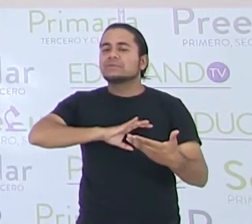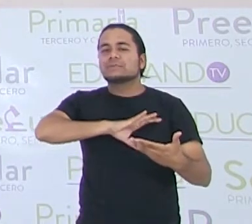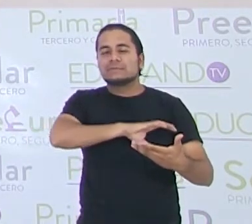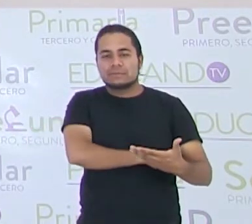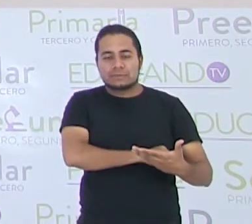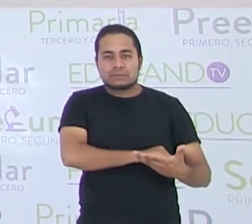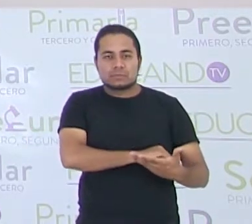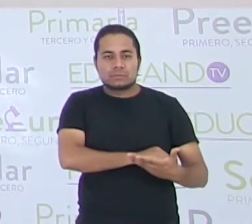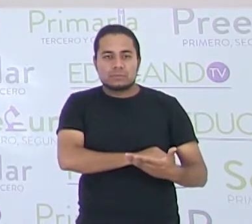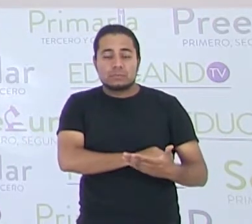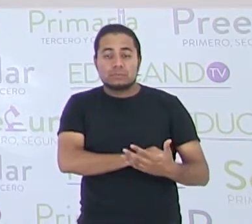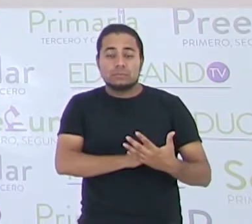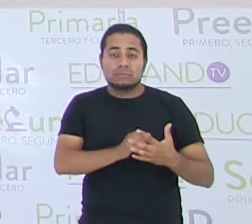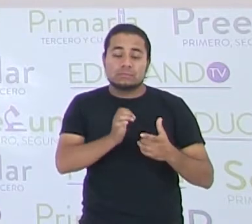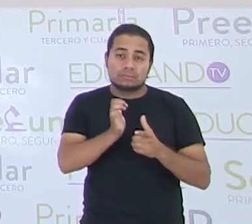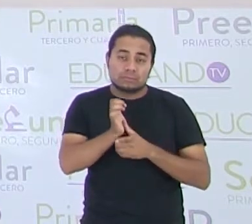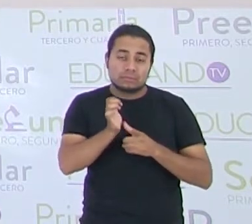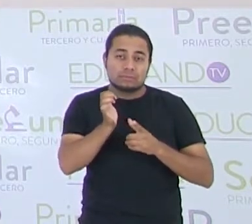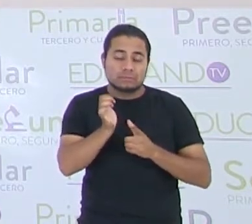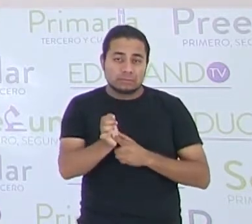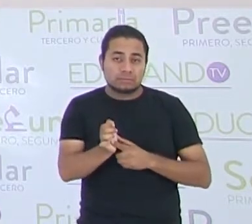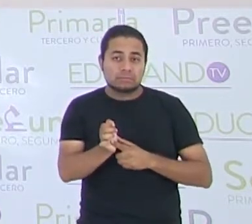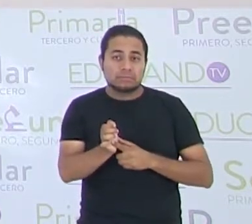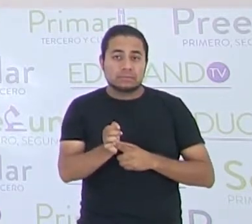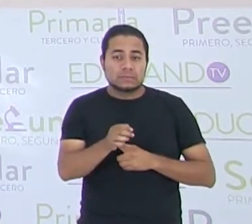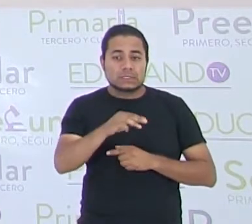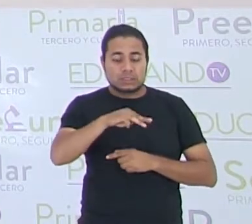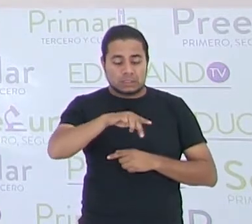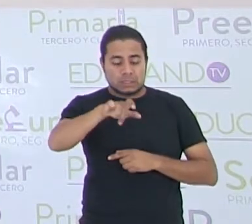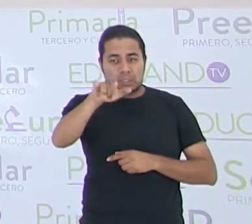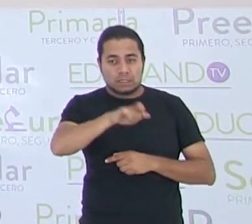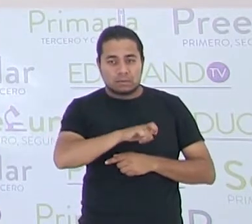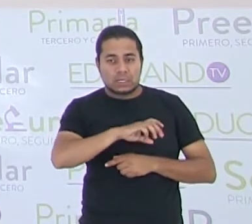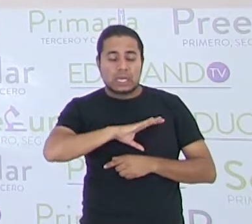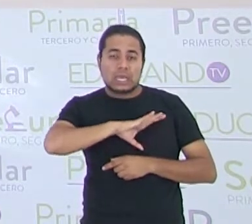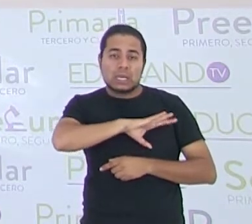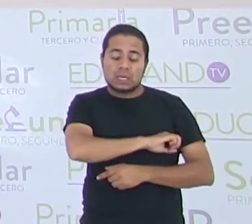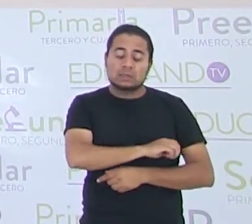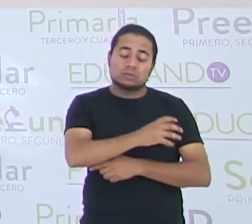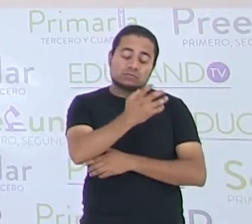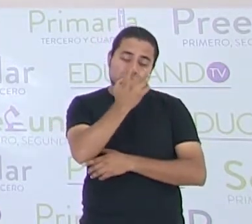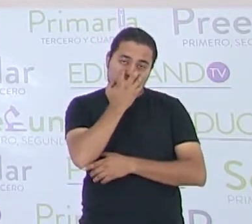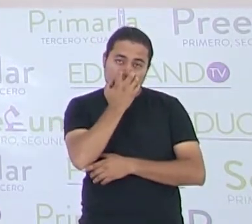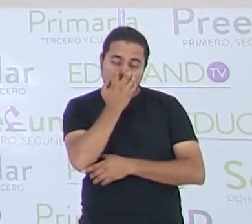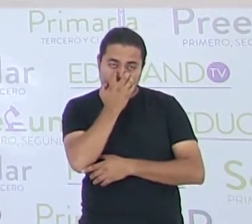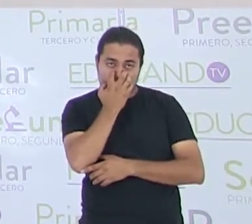Y entonces, a Max le encantó el osito.